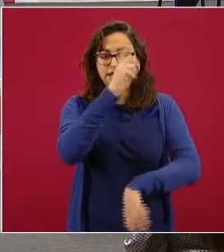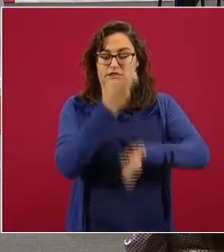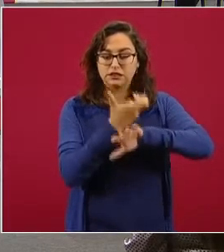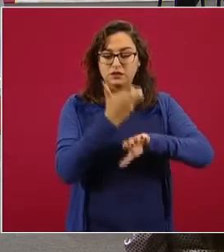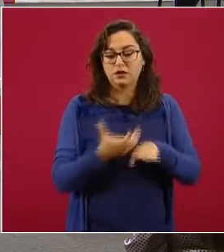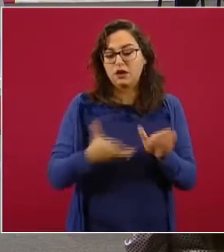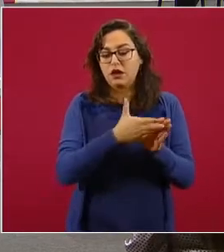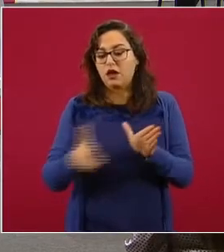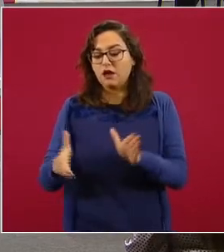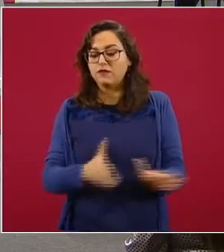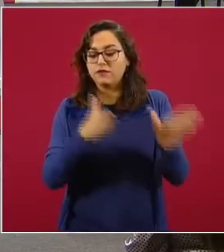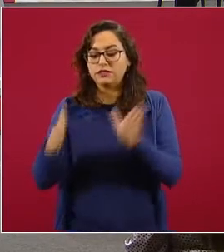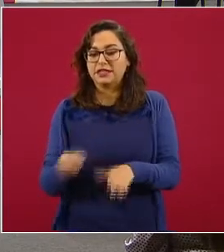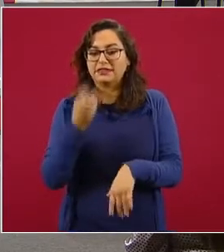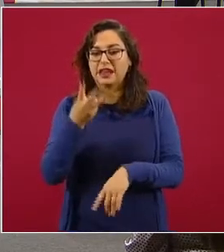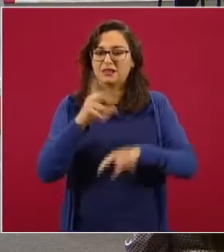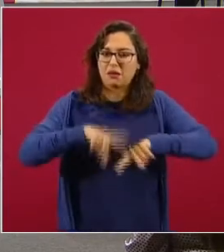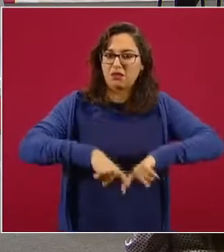Unidos, que estaba en pausa.